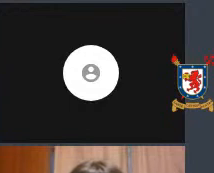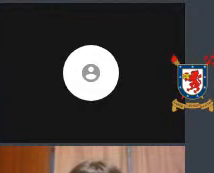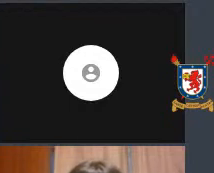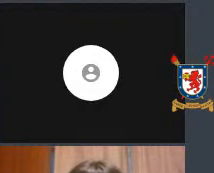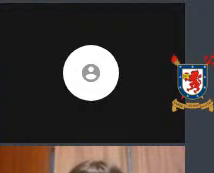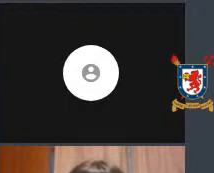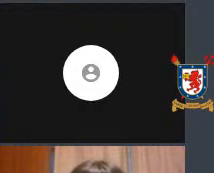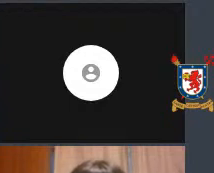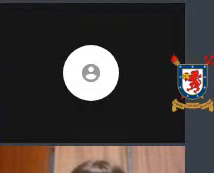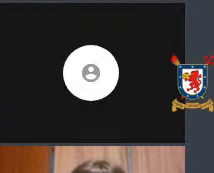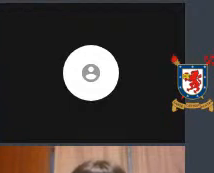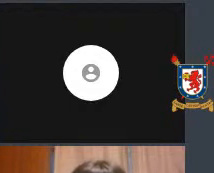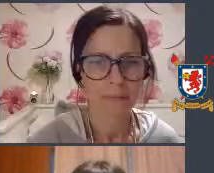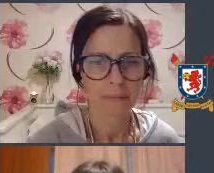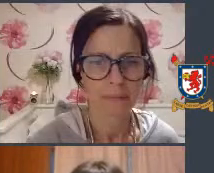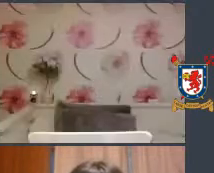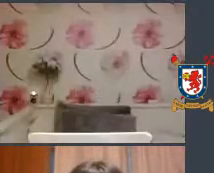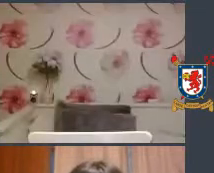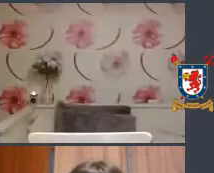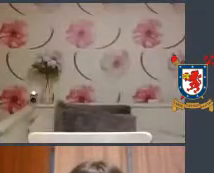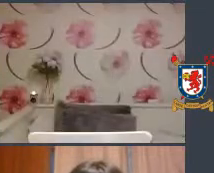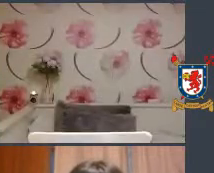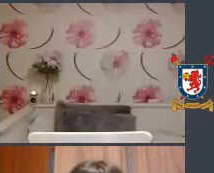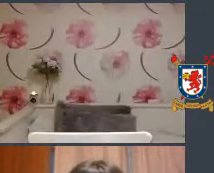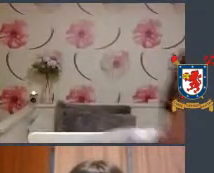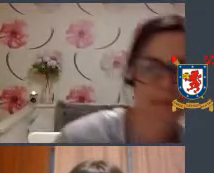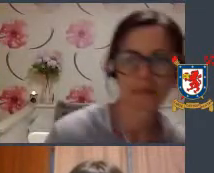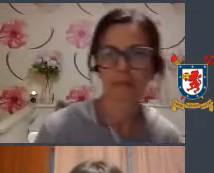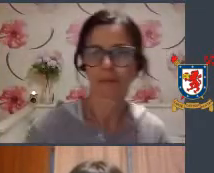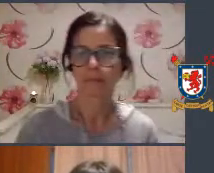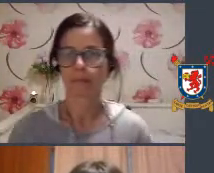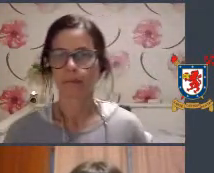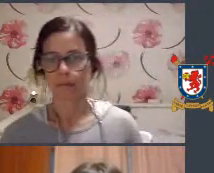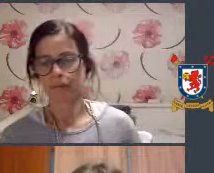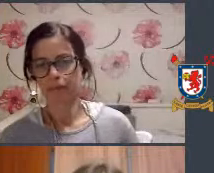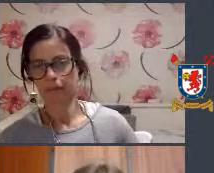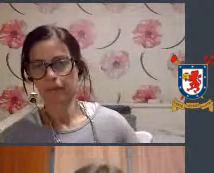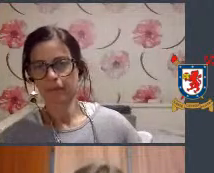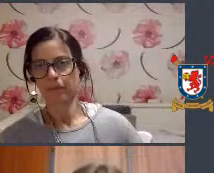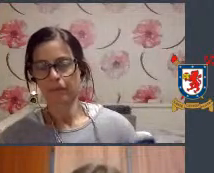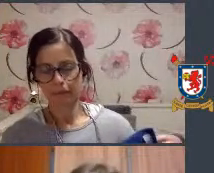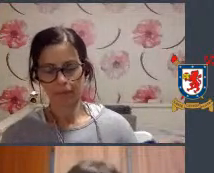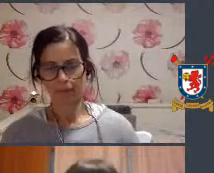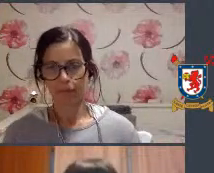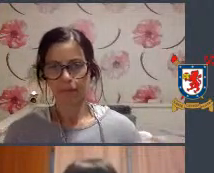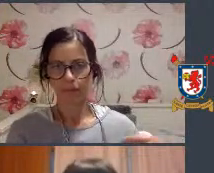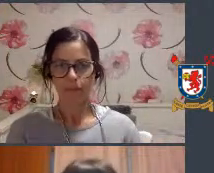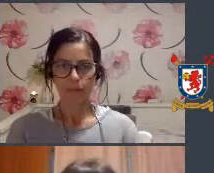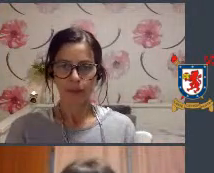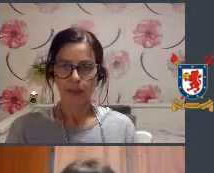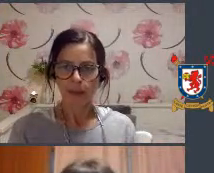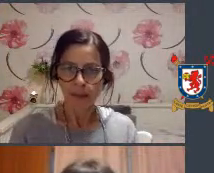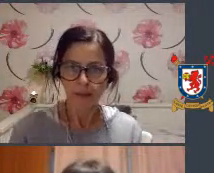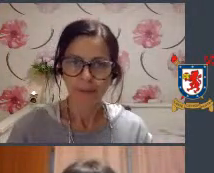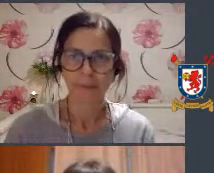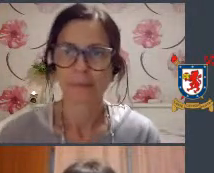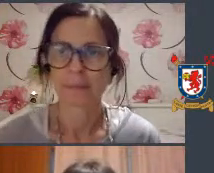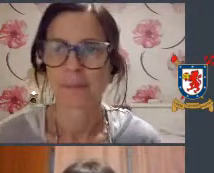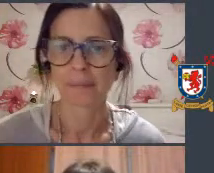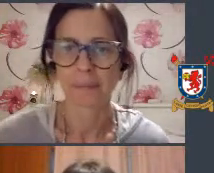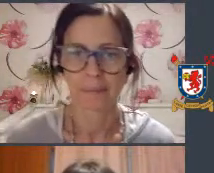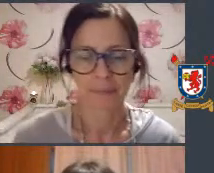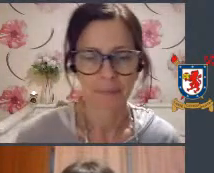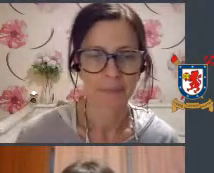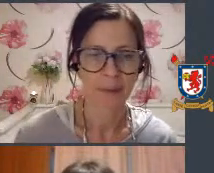un montón de cosas malas también trae cosas buenas y creo que hay que reconocerlas abrazarlas y utilizarlas